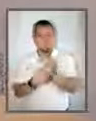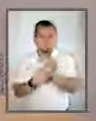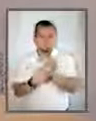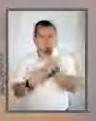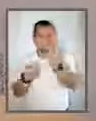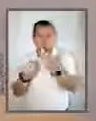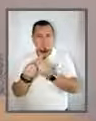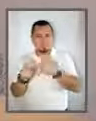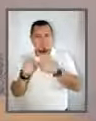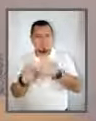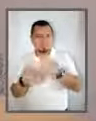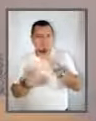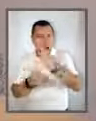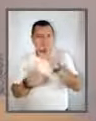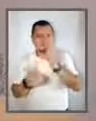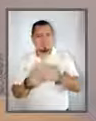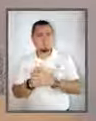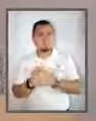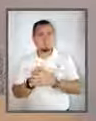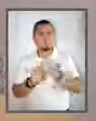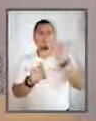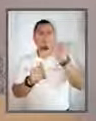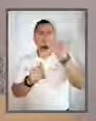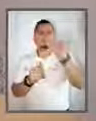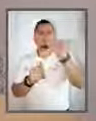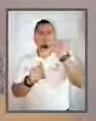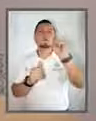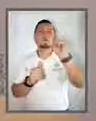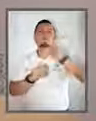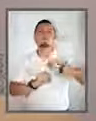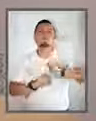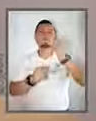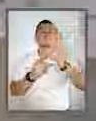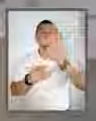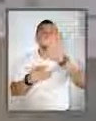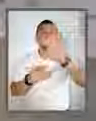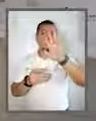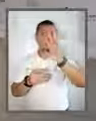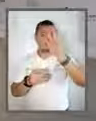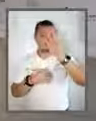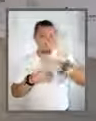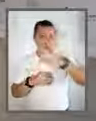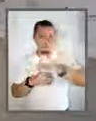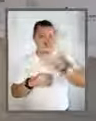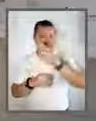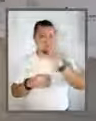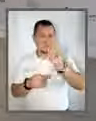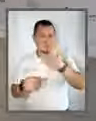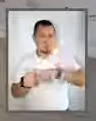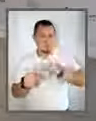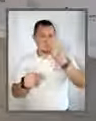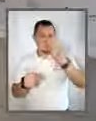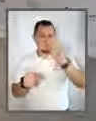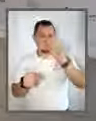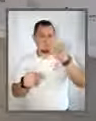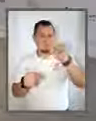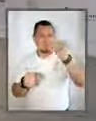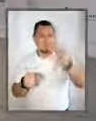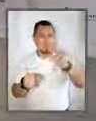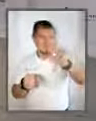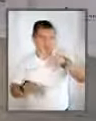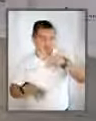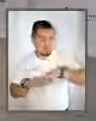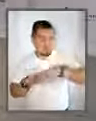investigación a propósito de este caso. Juan Carlos Huerta del Financiero, ¿el delito que se persigue en el caso del Hospital Puerta de Hierro es de